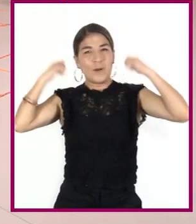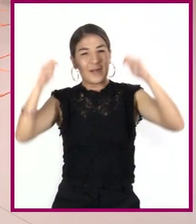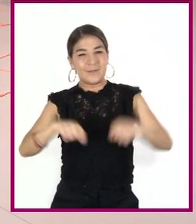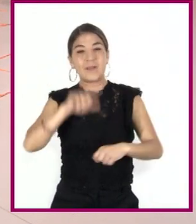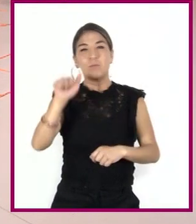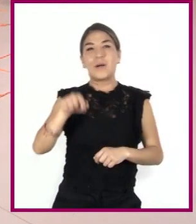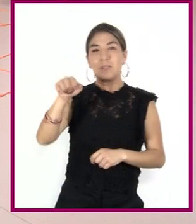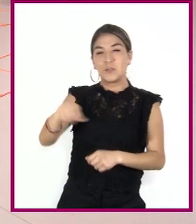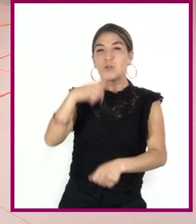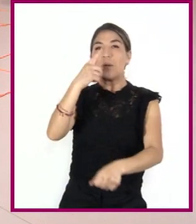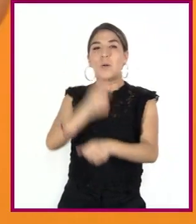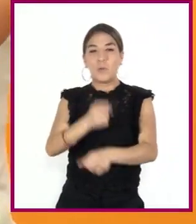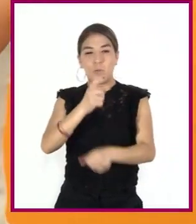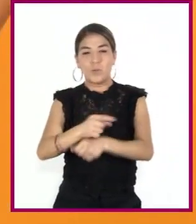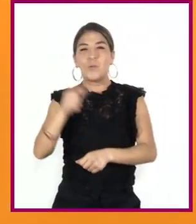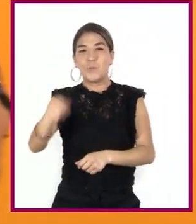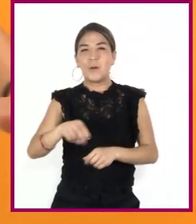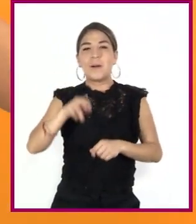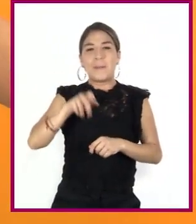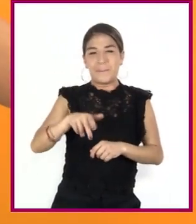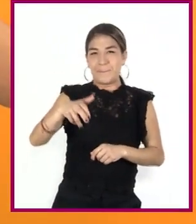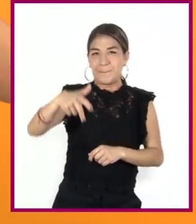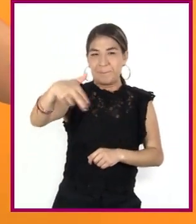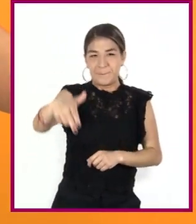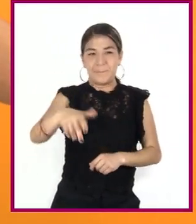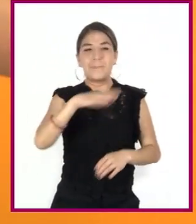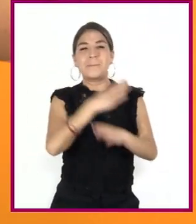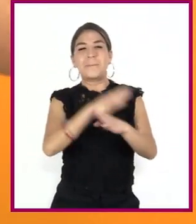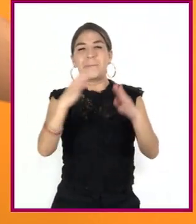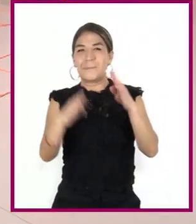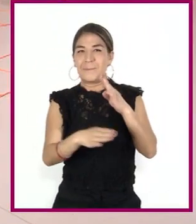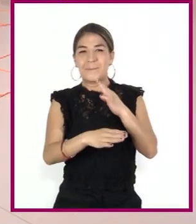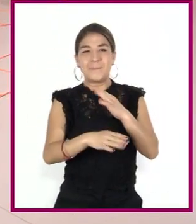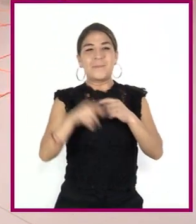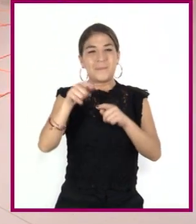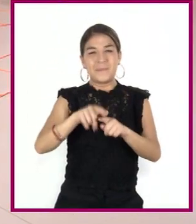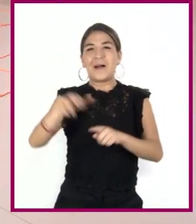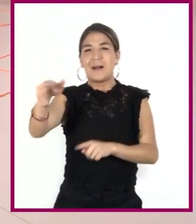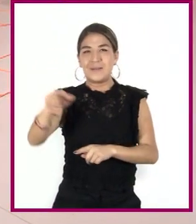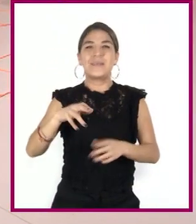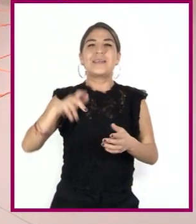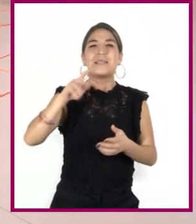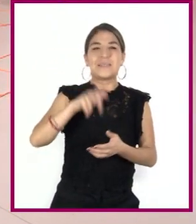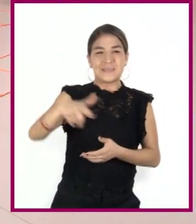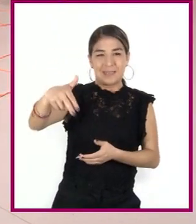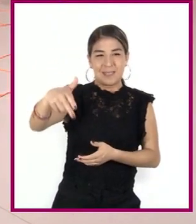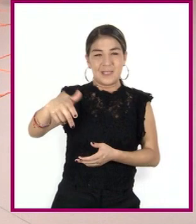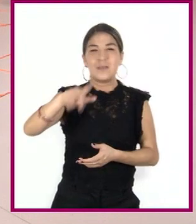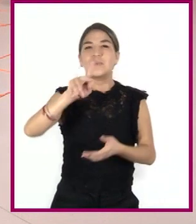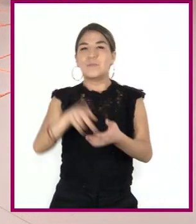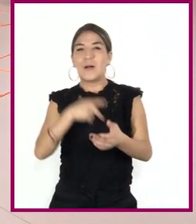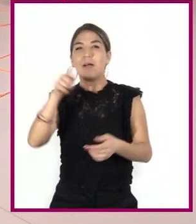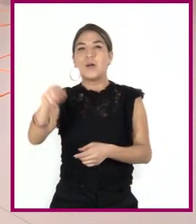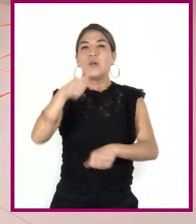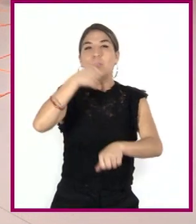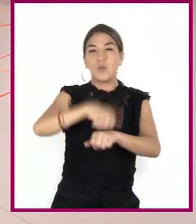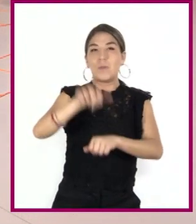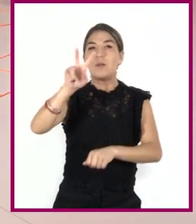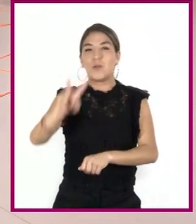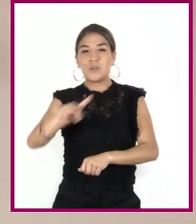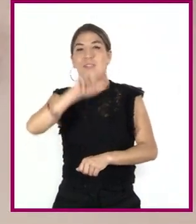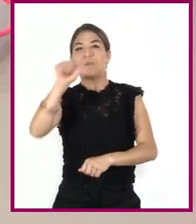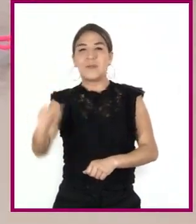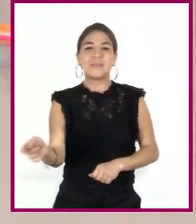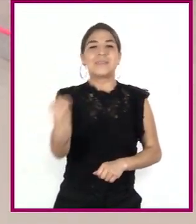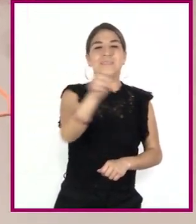1, después dejan los materiales, realizan el ejercicio de las escaleras para llegar a la base número 2 y luego